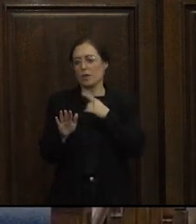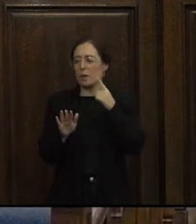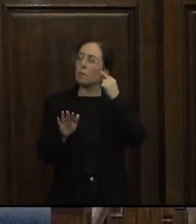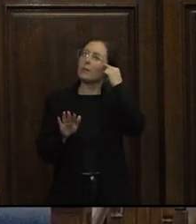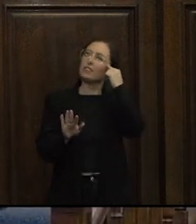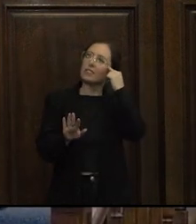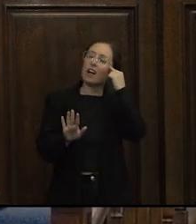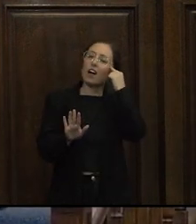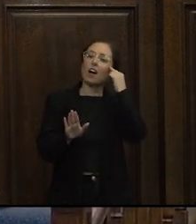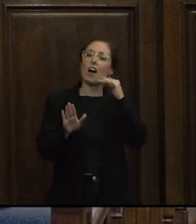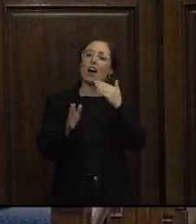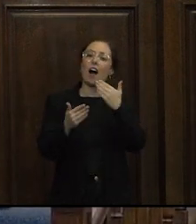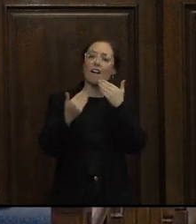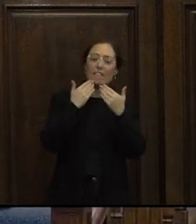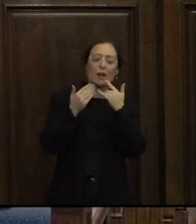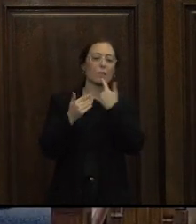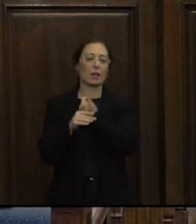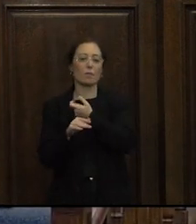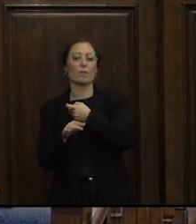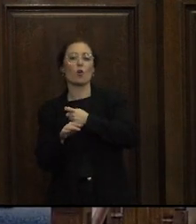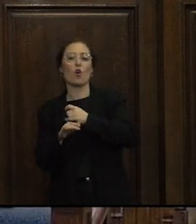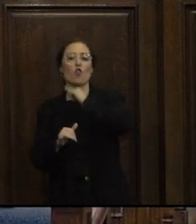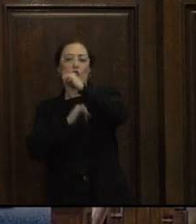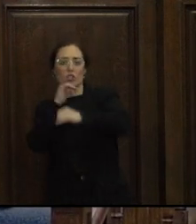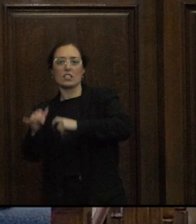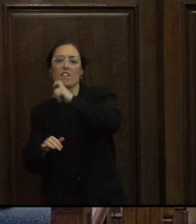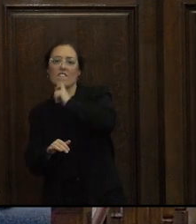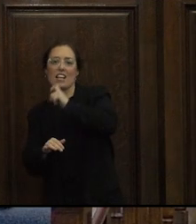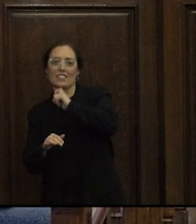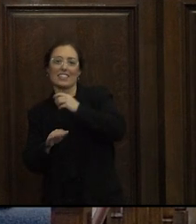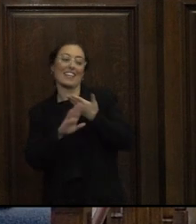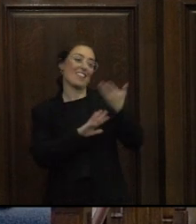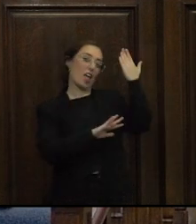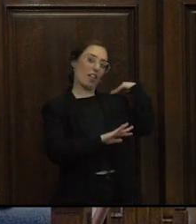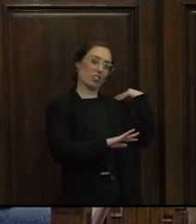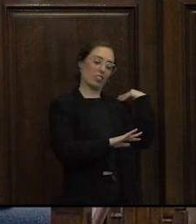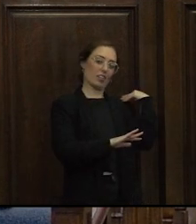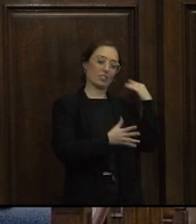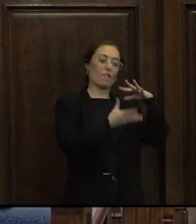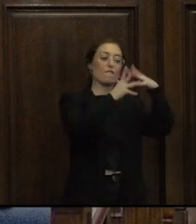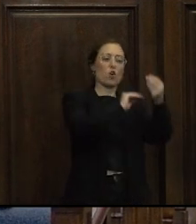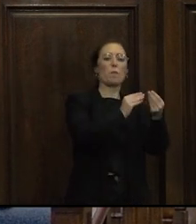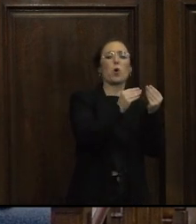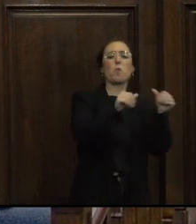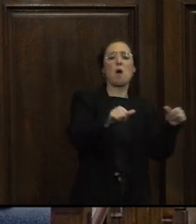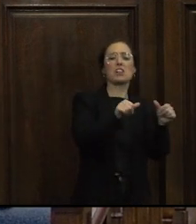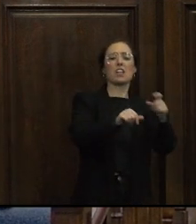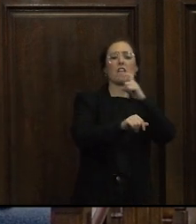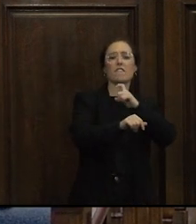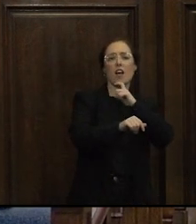quedó resonando cuando hablabas de las fake news y de las antiguas noticias falsas.